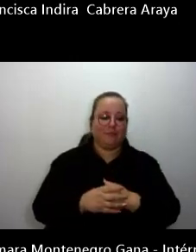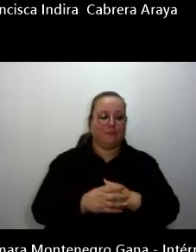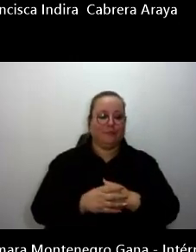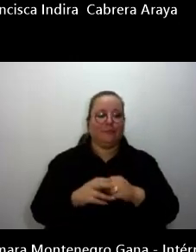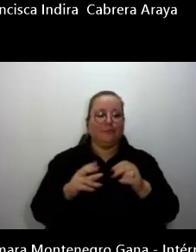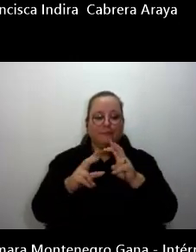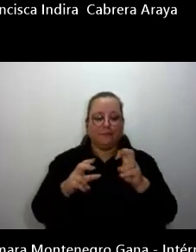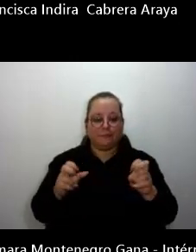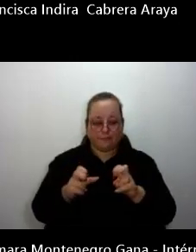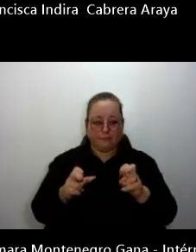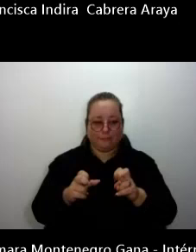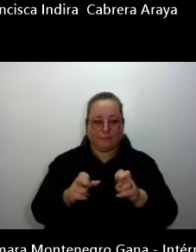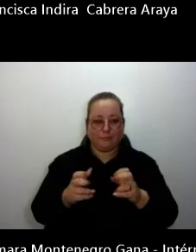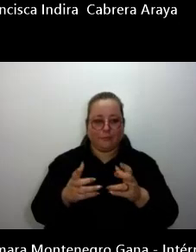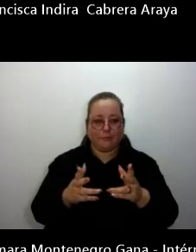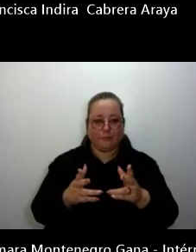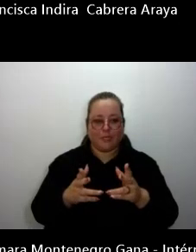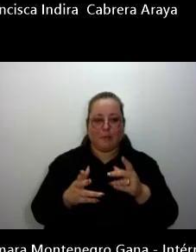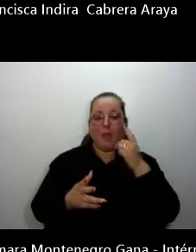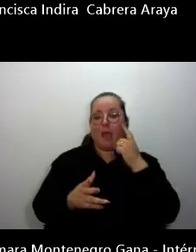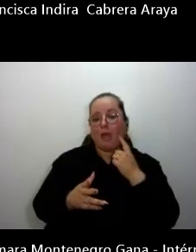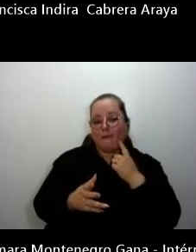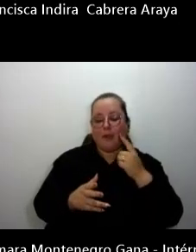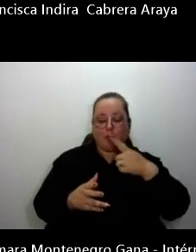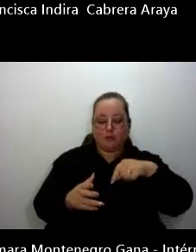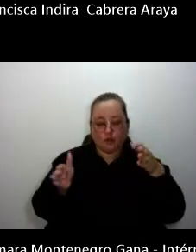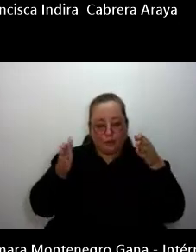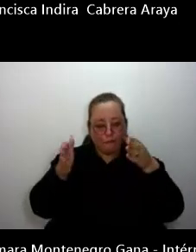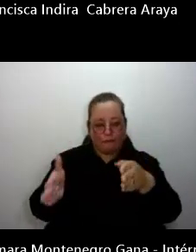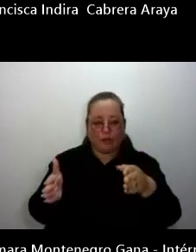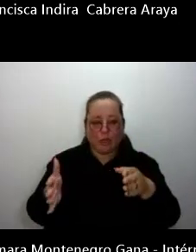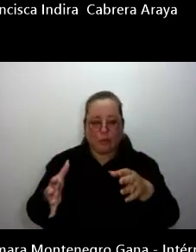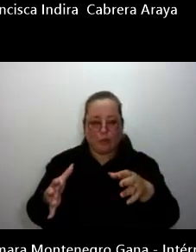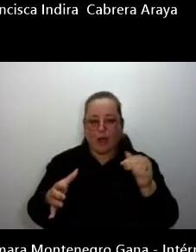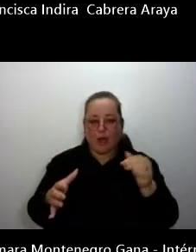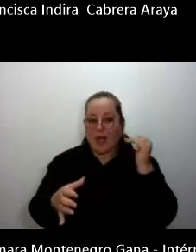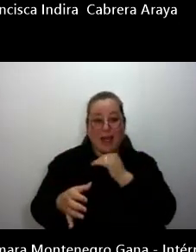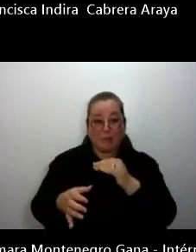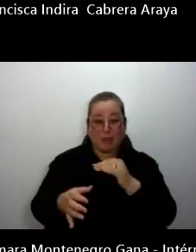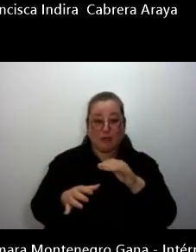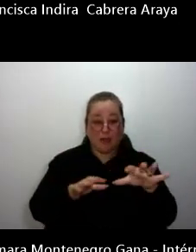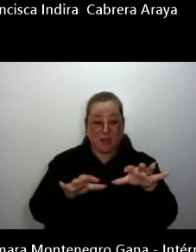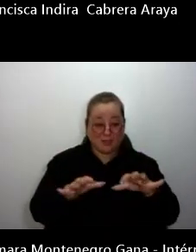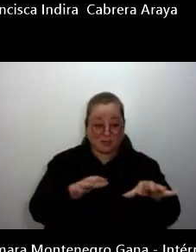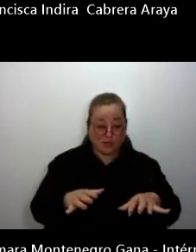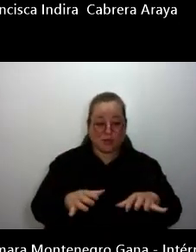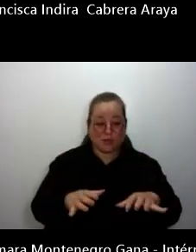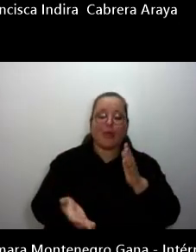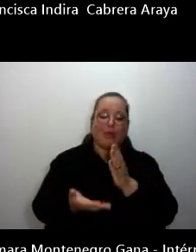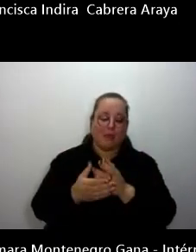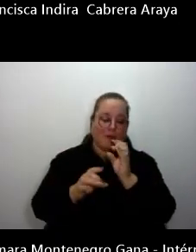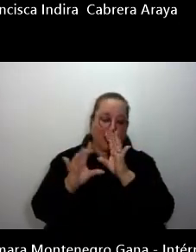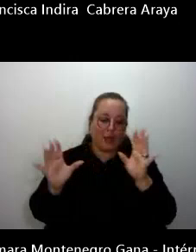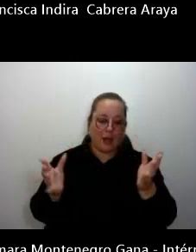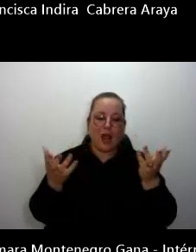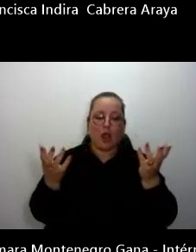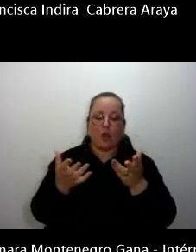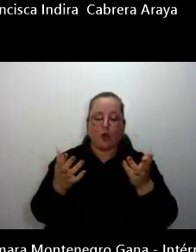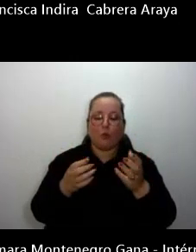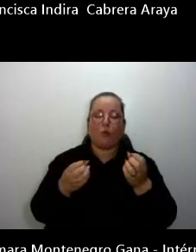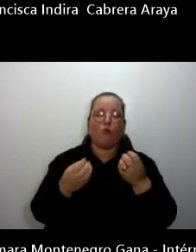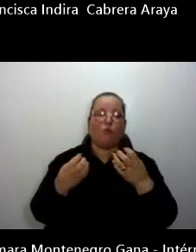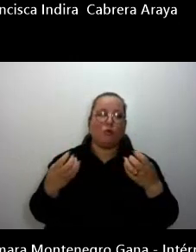al eje más reactivo, es importante aquí, ¿verdad?, aclarar las formas en las cuales se manifiestan muchas